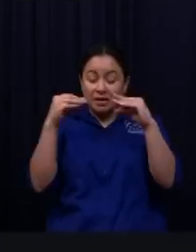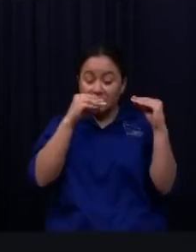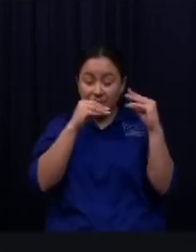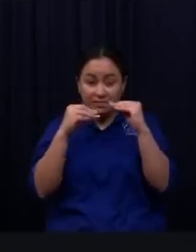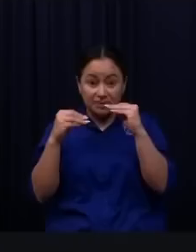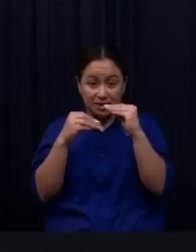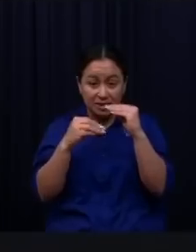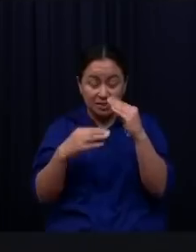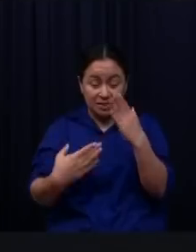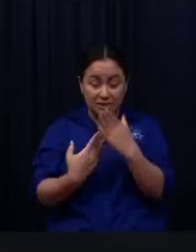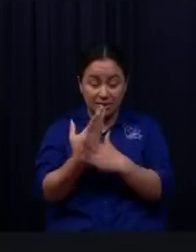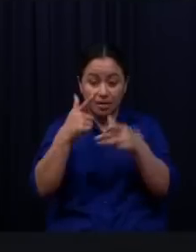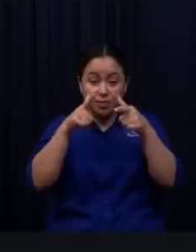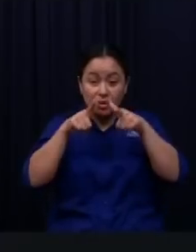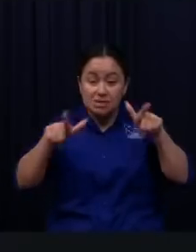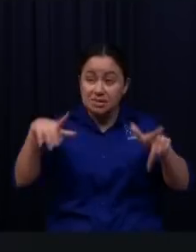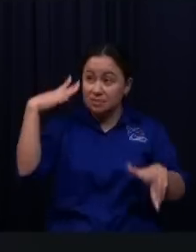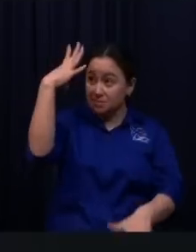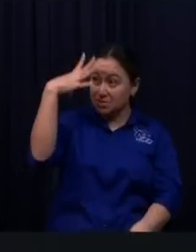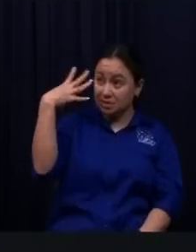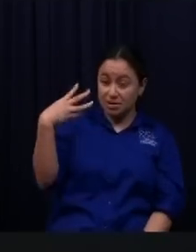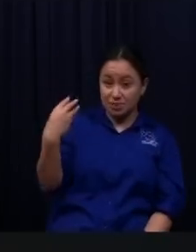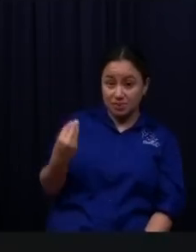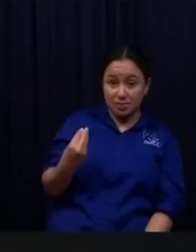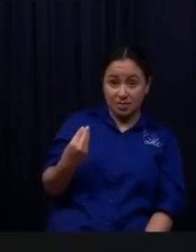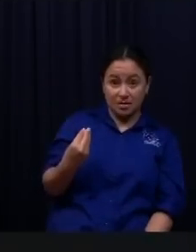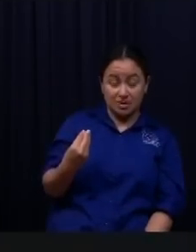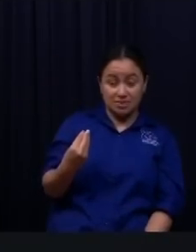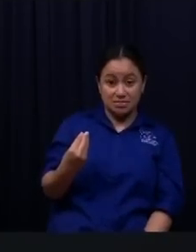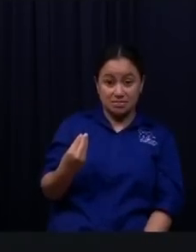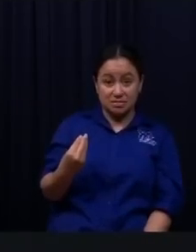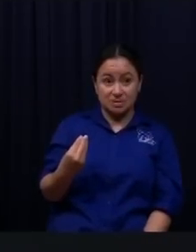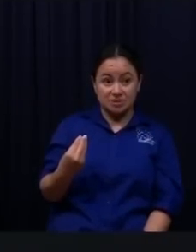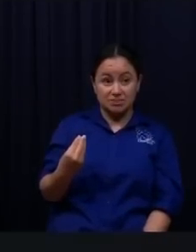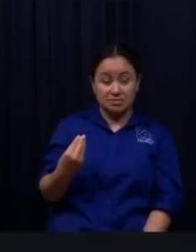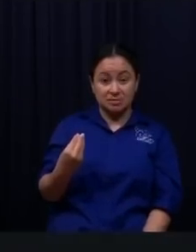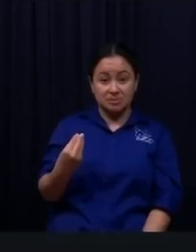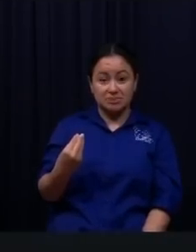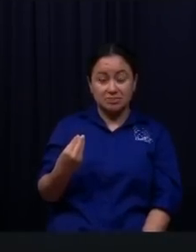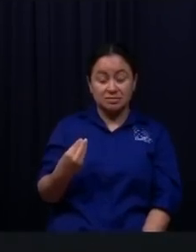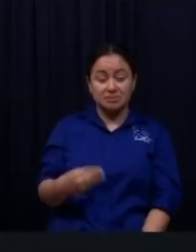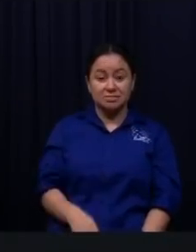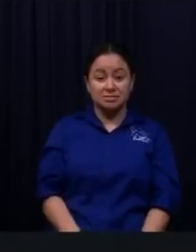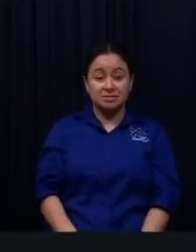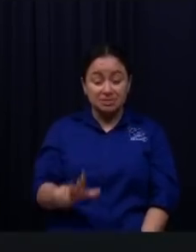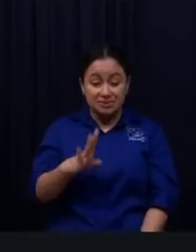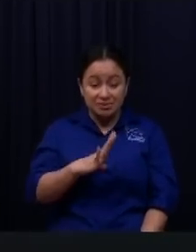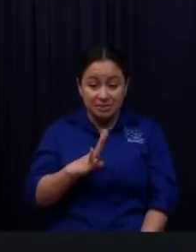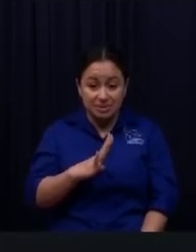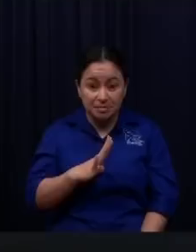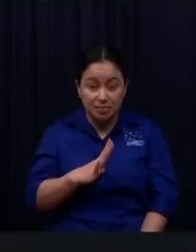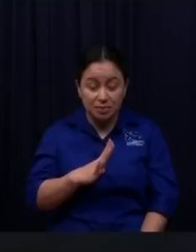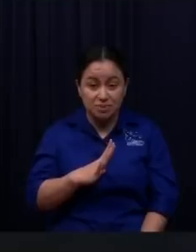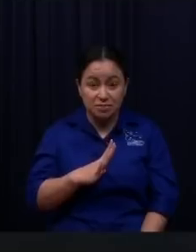entendimiento al trono de la gracia. Mire lo que dice: por tanto, acerquémonos con confianza